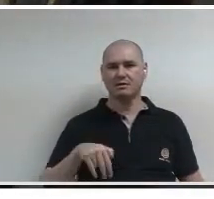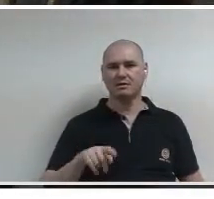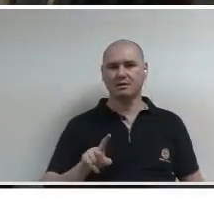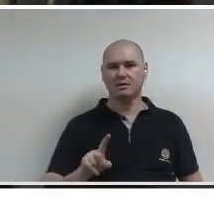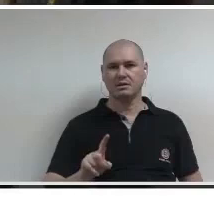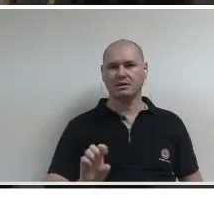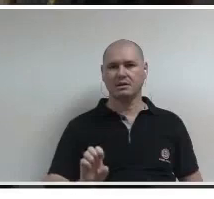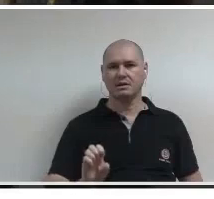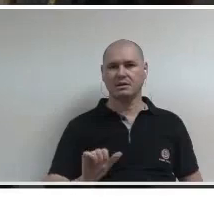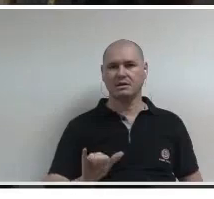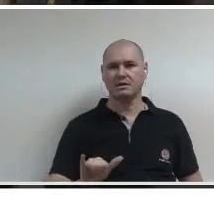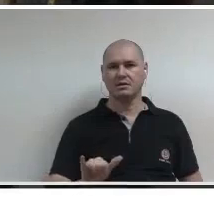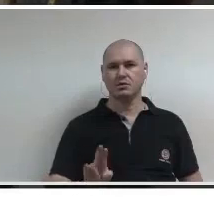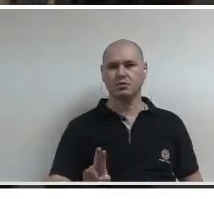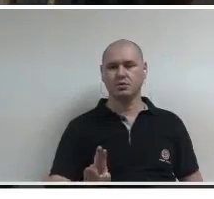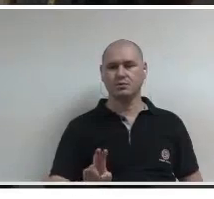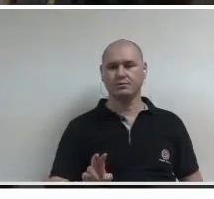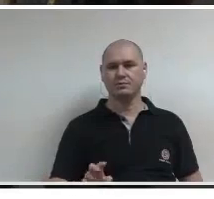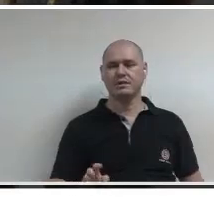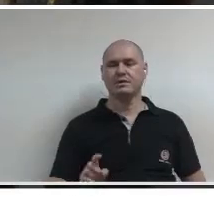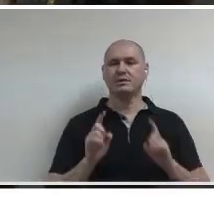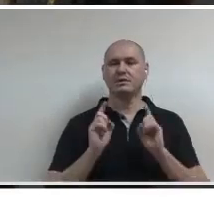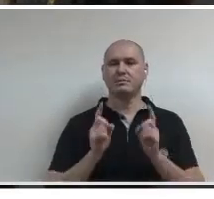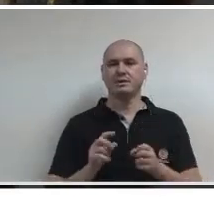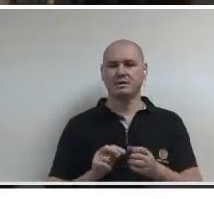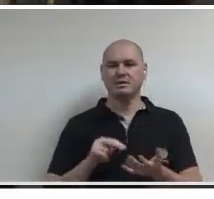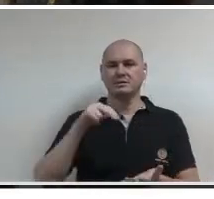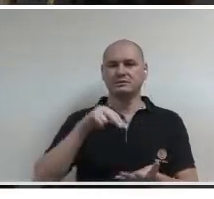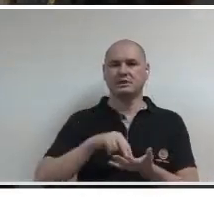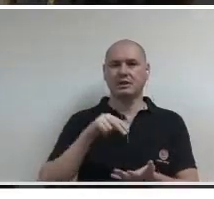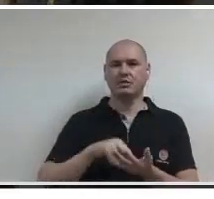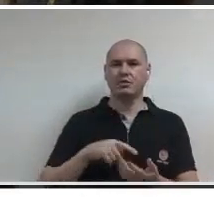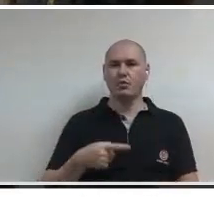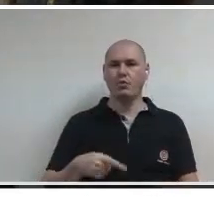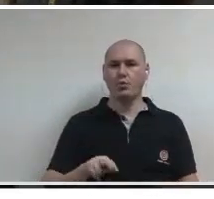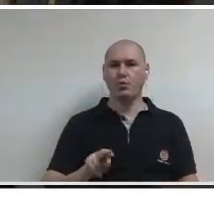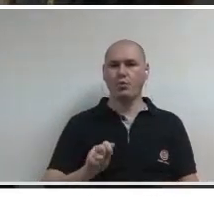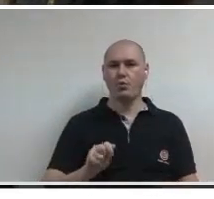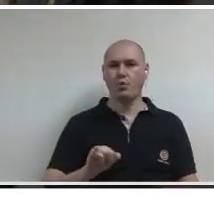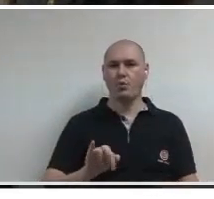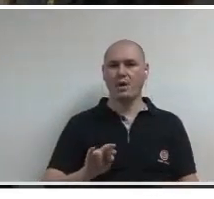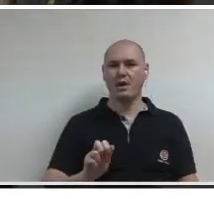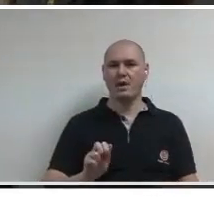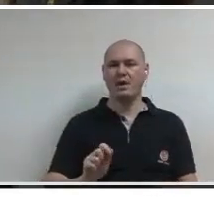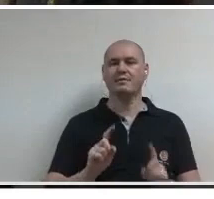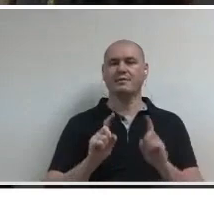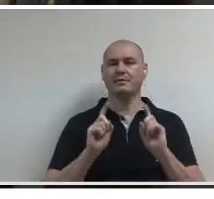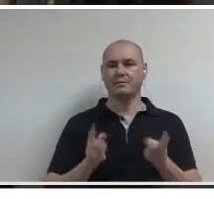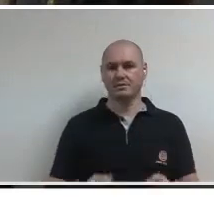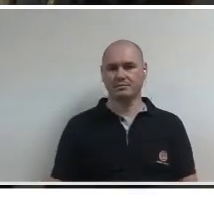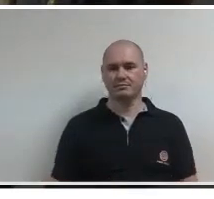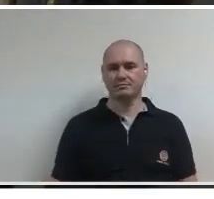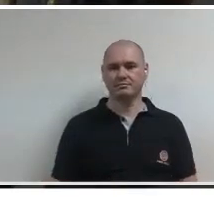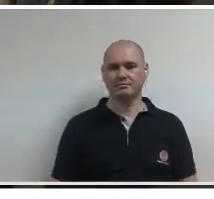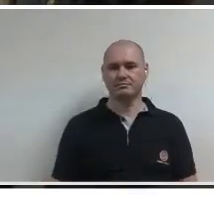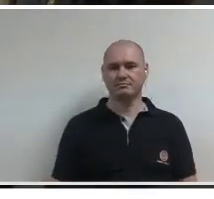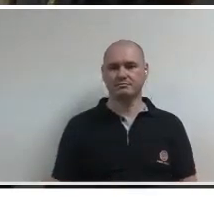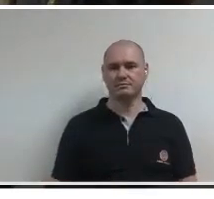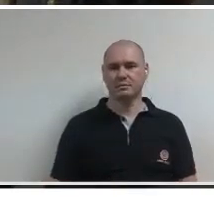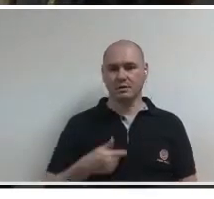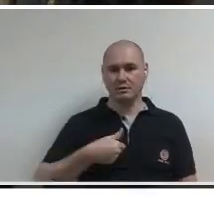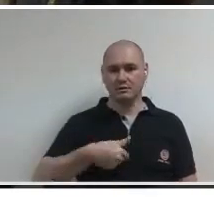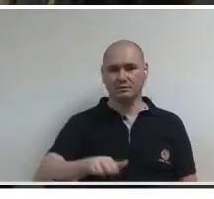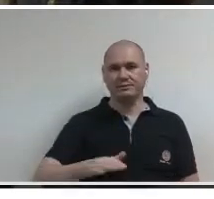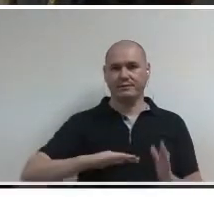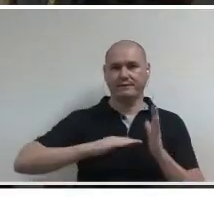expediente electrónico. Ahora, muy bien, oye, botera guapu, Santo del Guairape, a un país de ahí. 8 casos